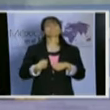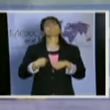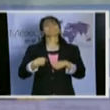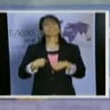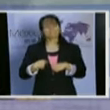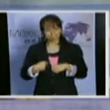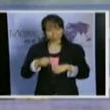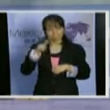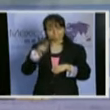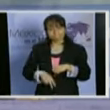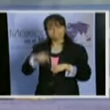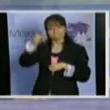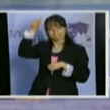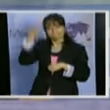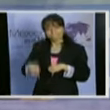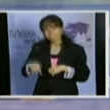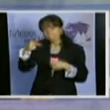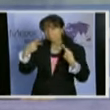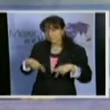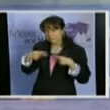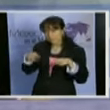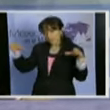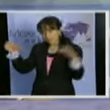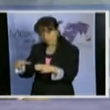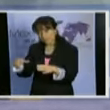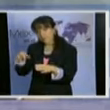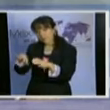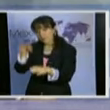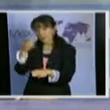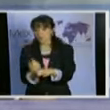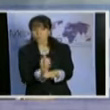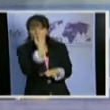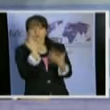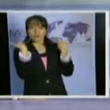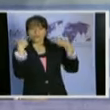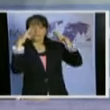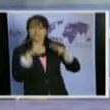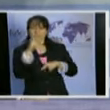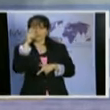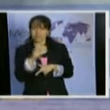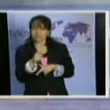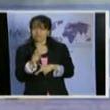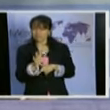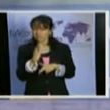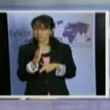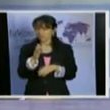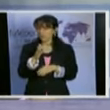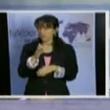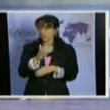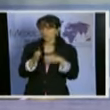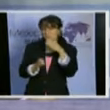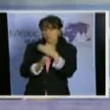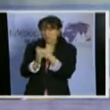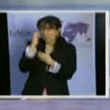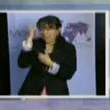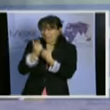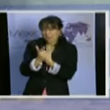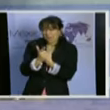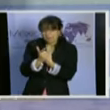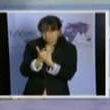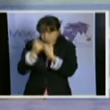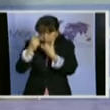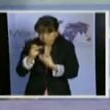sus voceros, no son objeto, sino son sujetos, que tienen identidad, que tienen